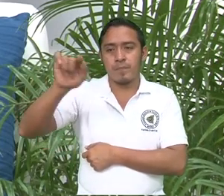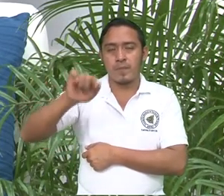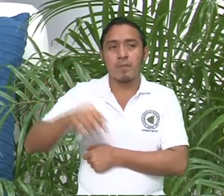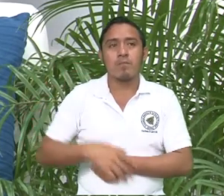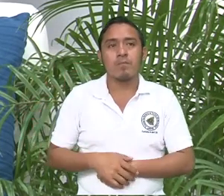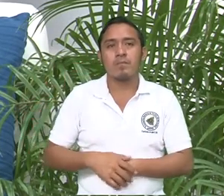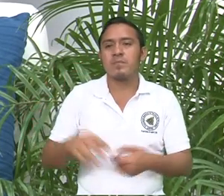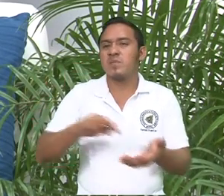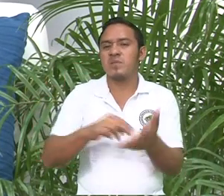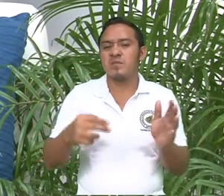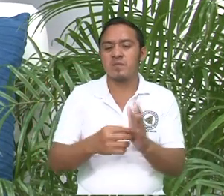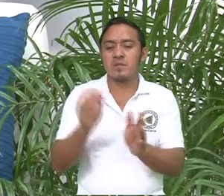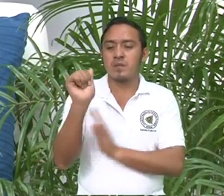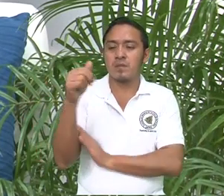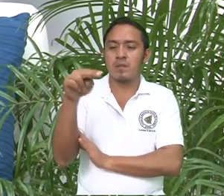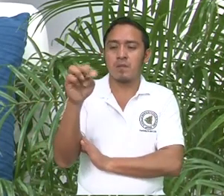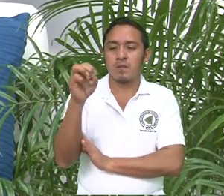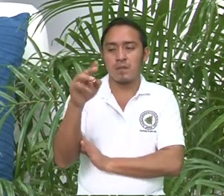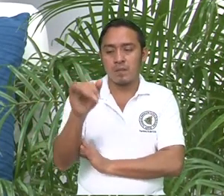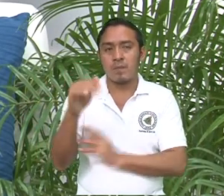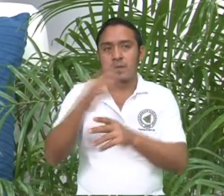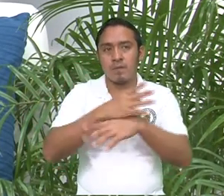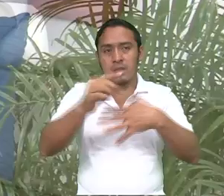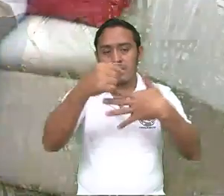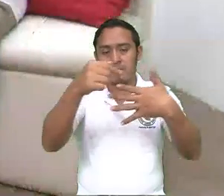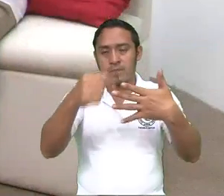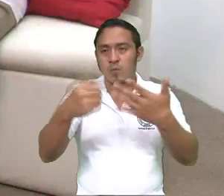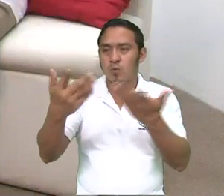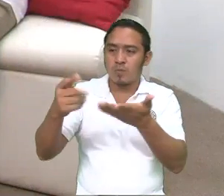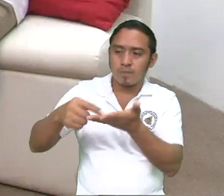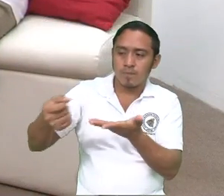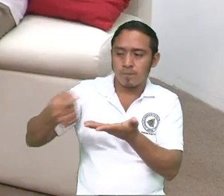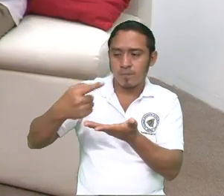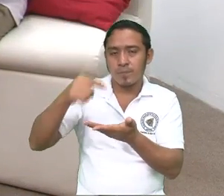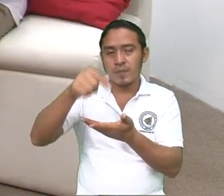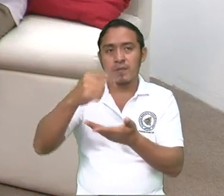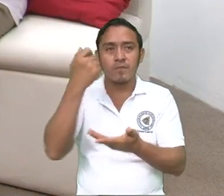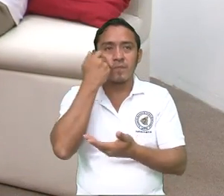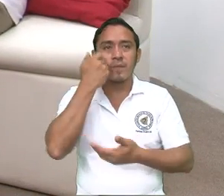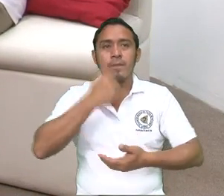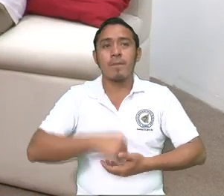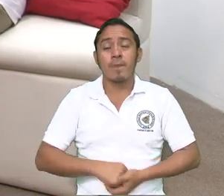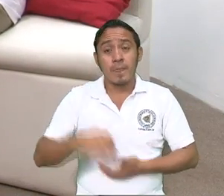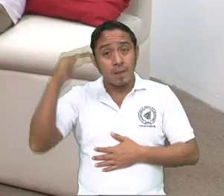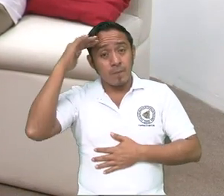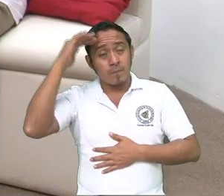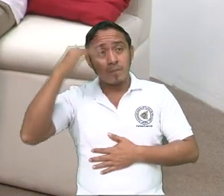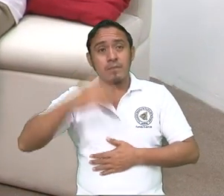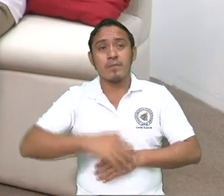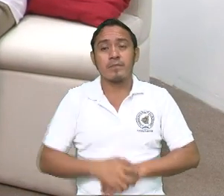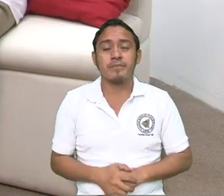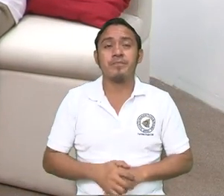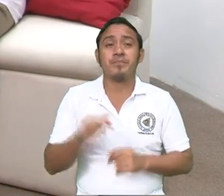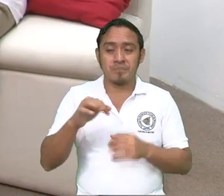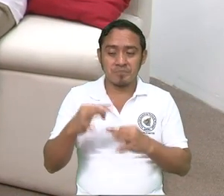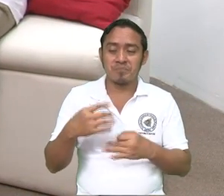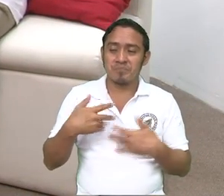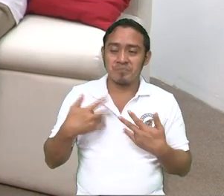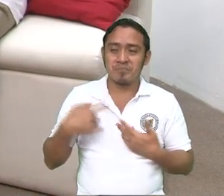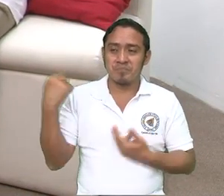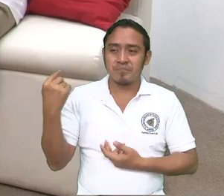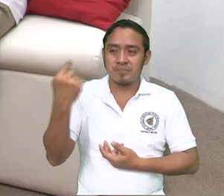tipos síntomas y los tratamientos para esta enfermedad que tal doctor cómo está bienvenido la ven es un gusto estar nuevamente por acá